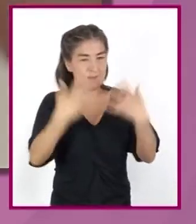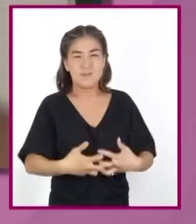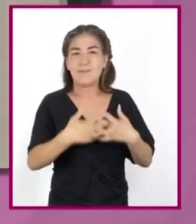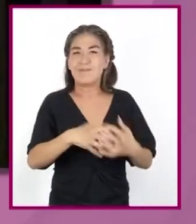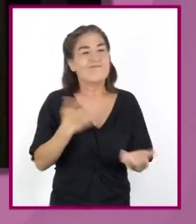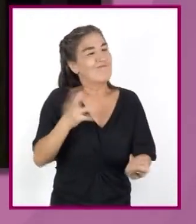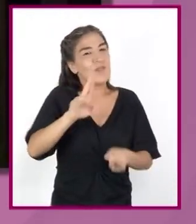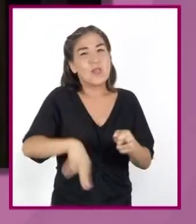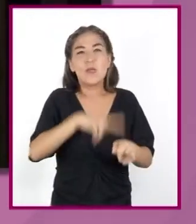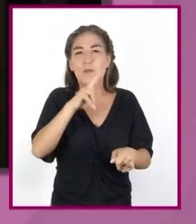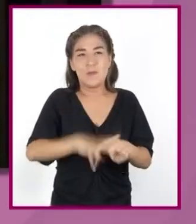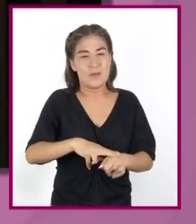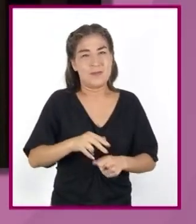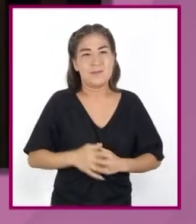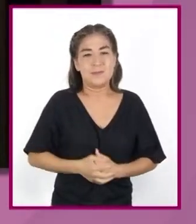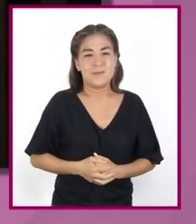dinámico.